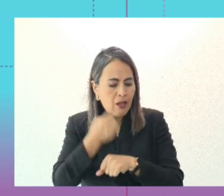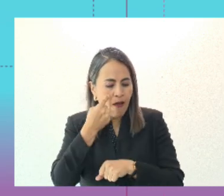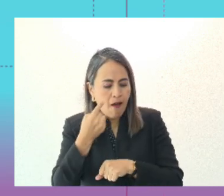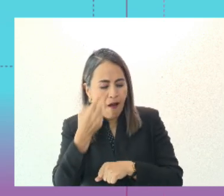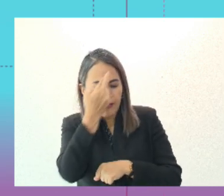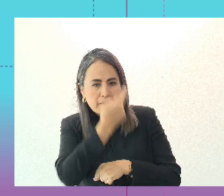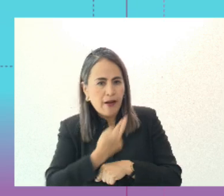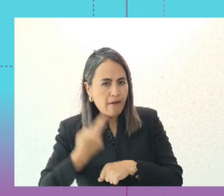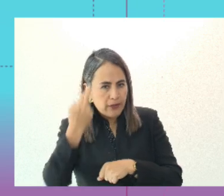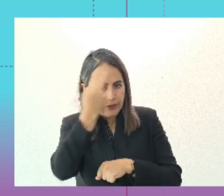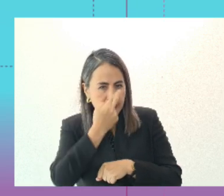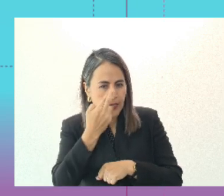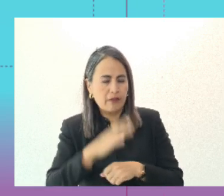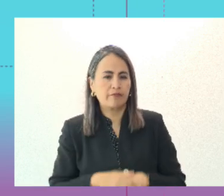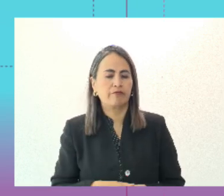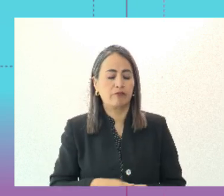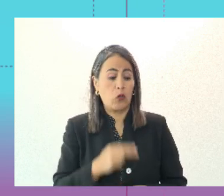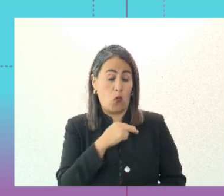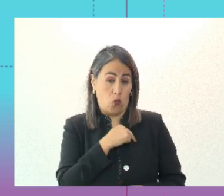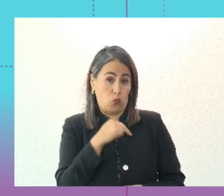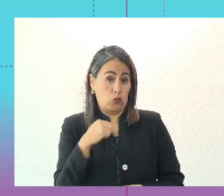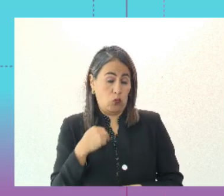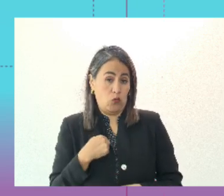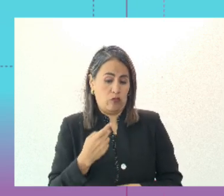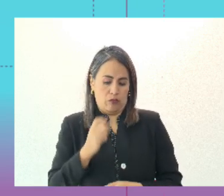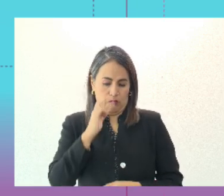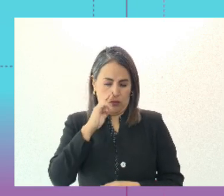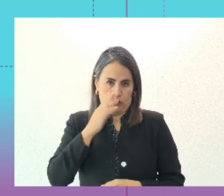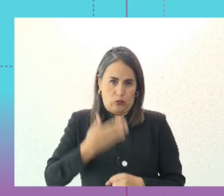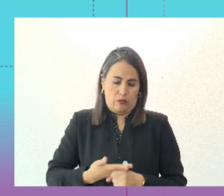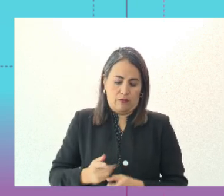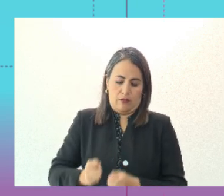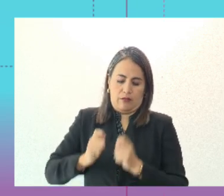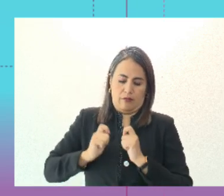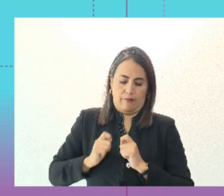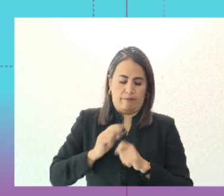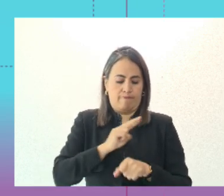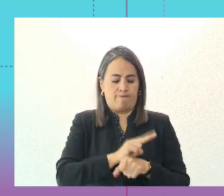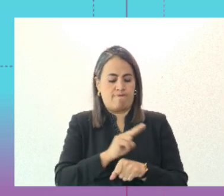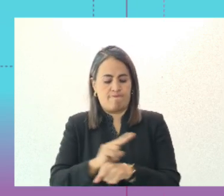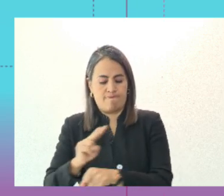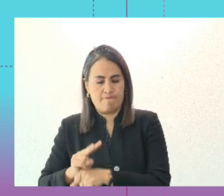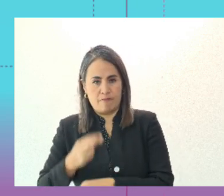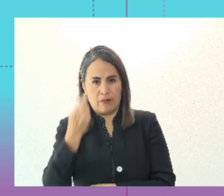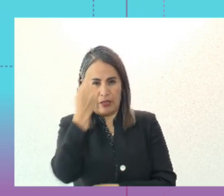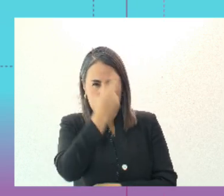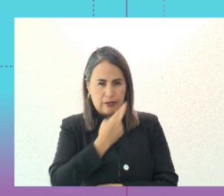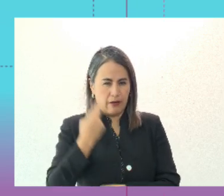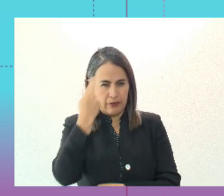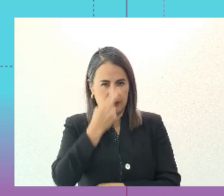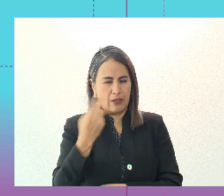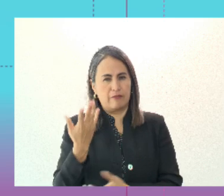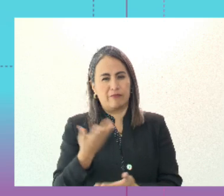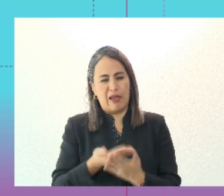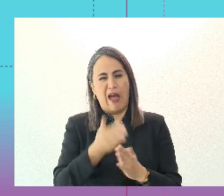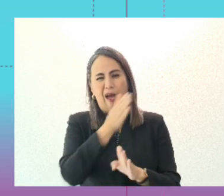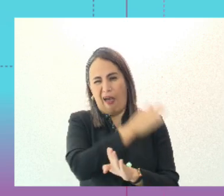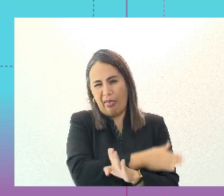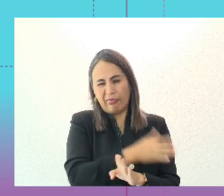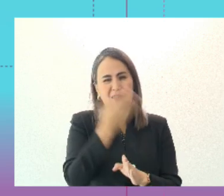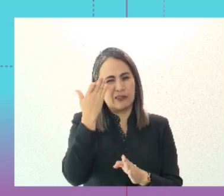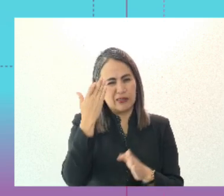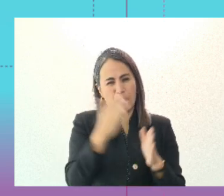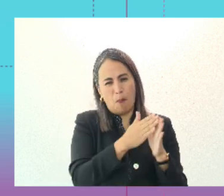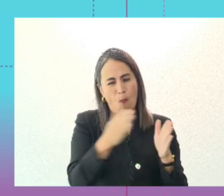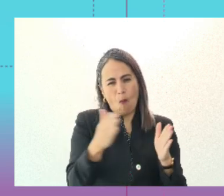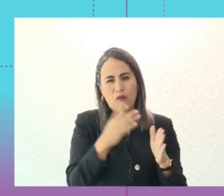Nosotros fuimos sujetos de una auditoría, ¿no? Fue una etapa difícil, pero bueno, tengo que decir